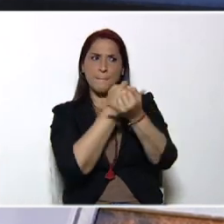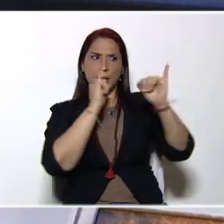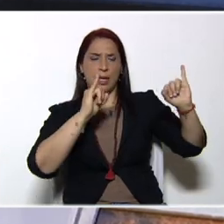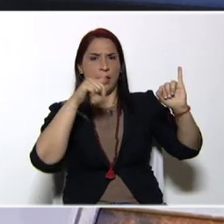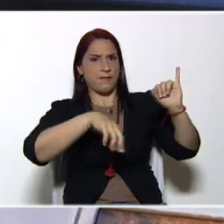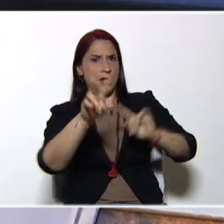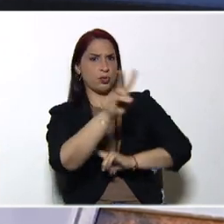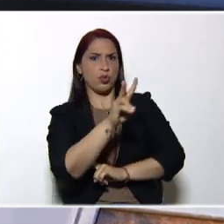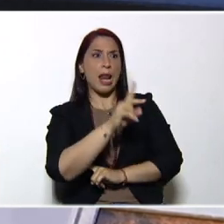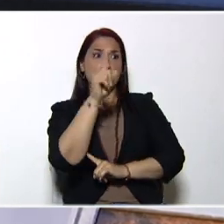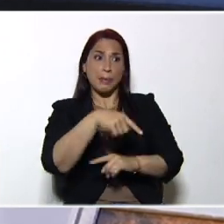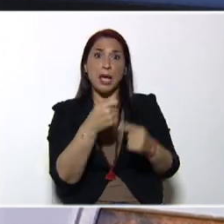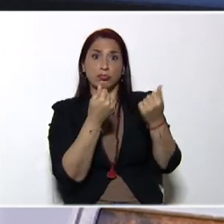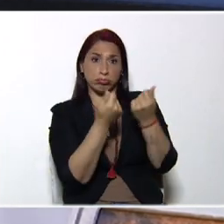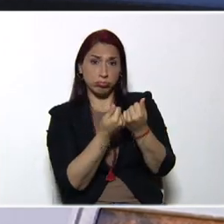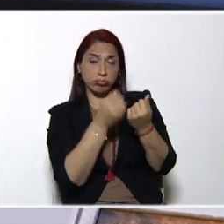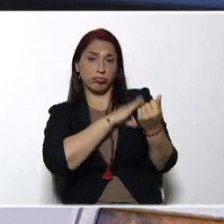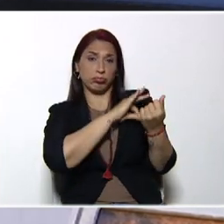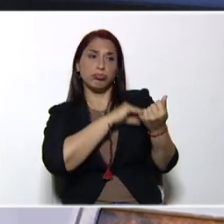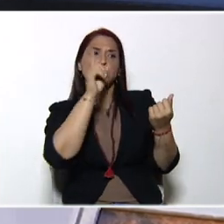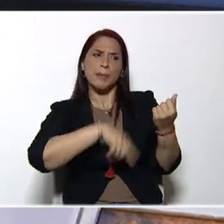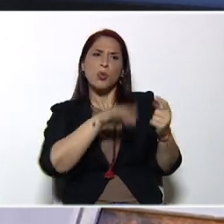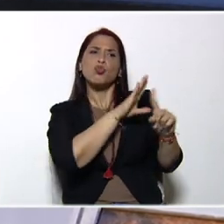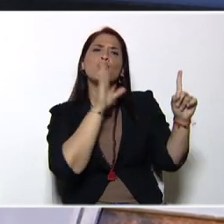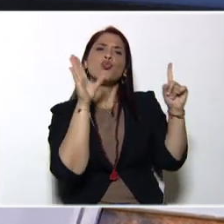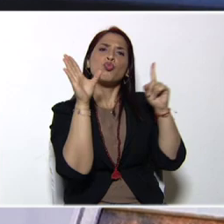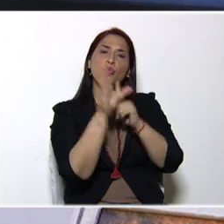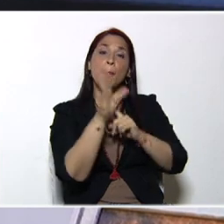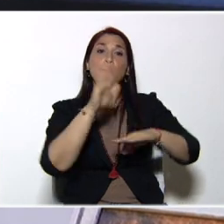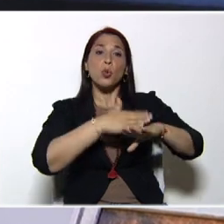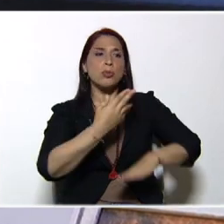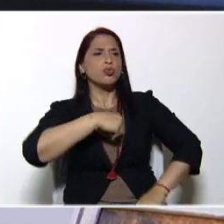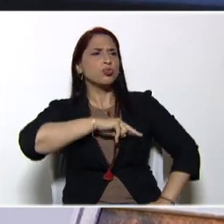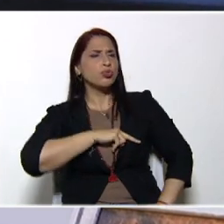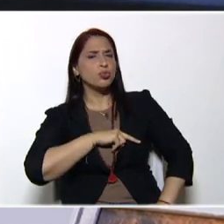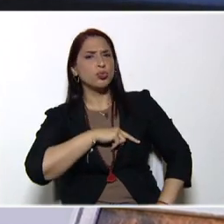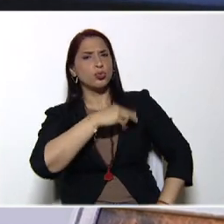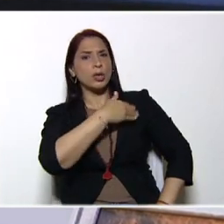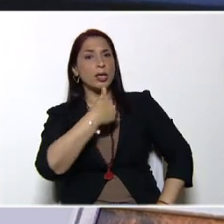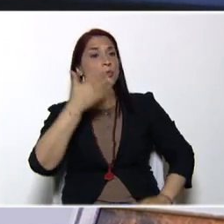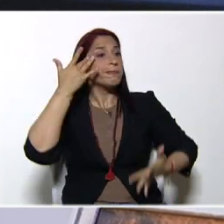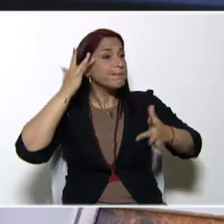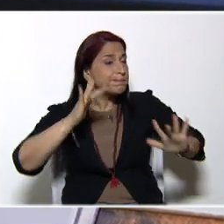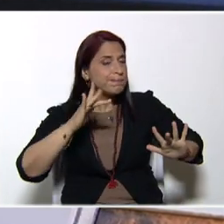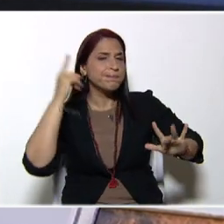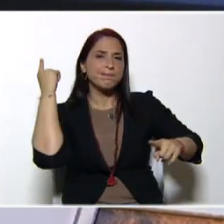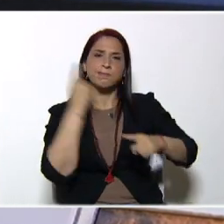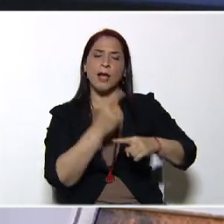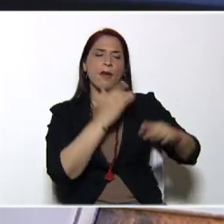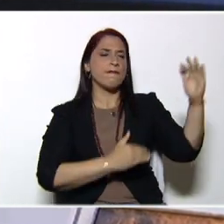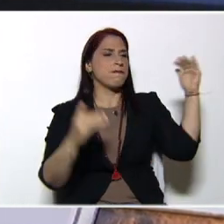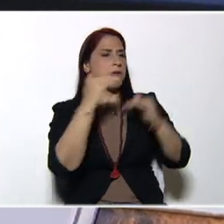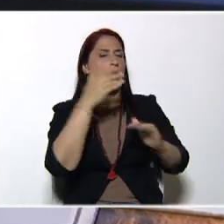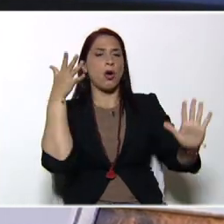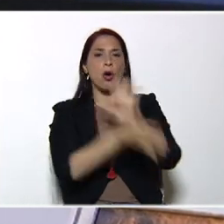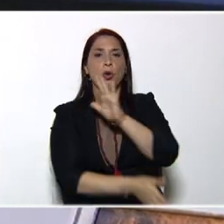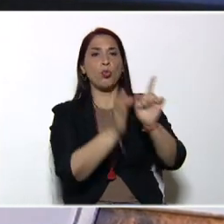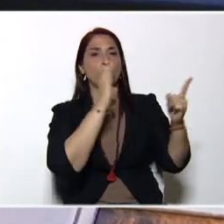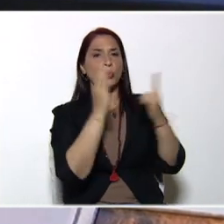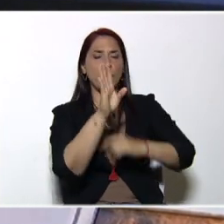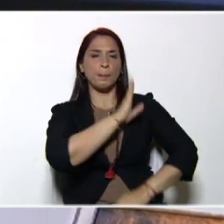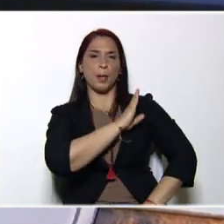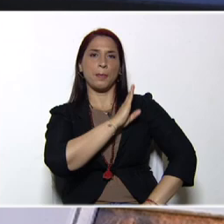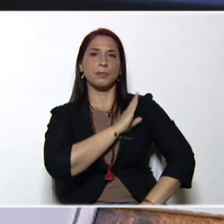la parte económica o social, sino que también desde la cultural, porque es lo que estamos tratando de realzar, todo lo que es cultural y patrimonial,